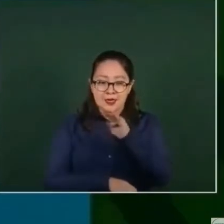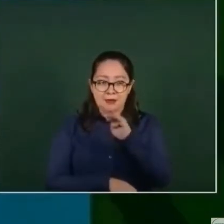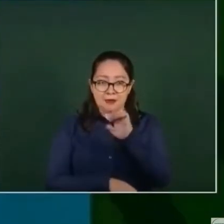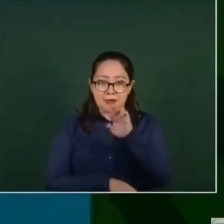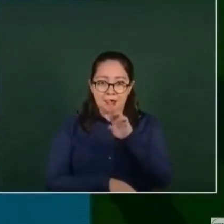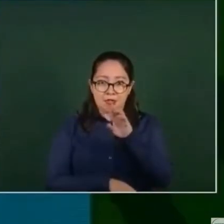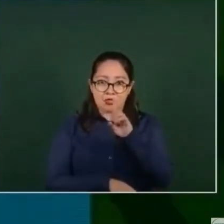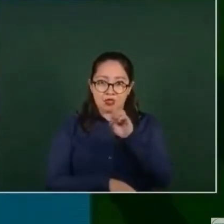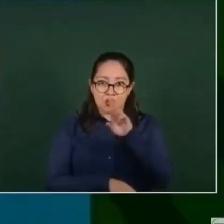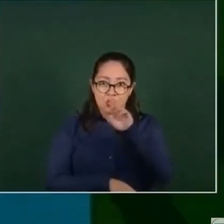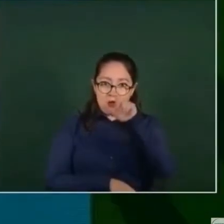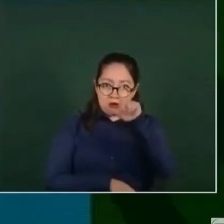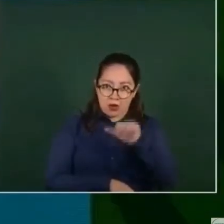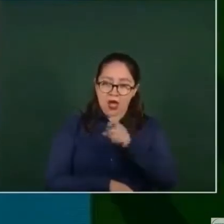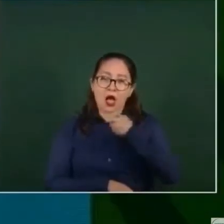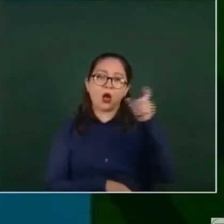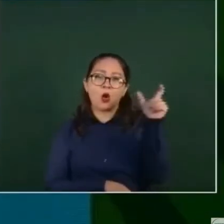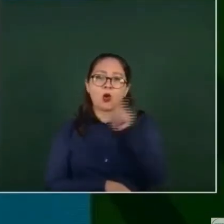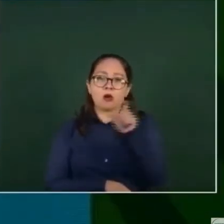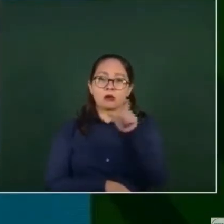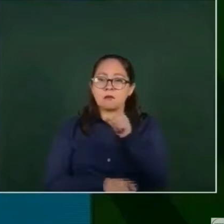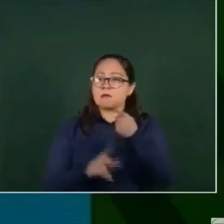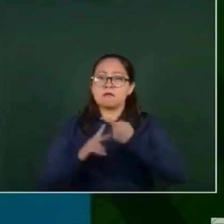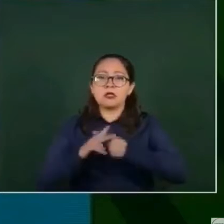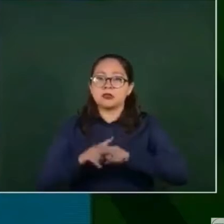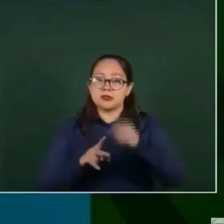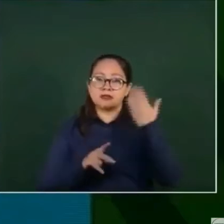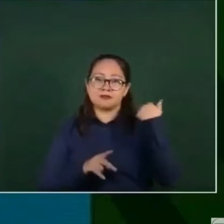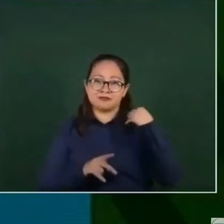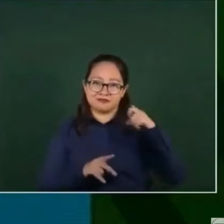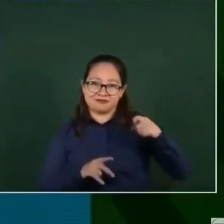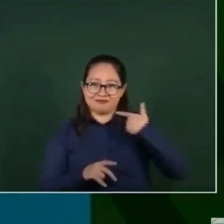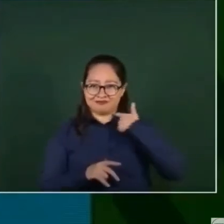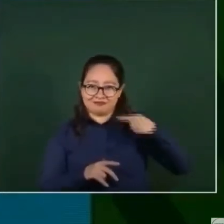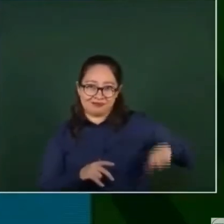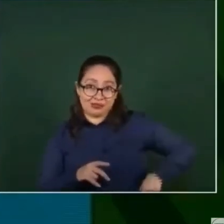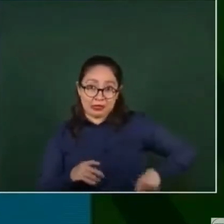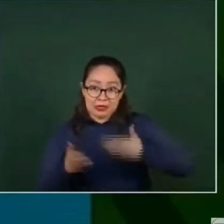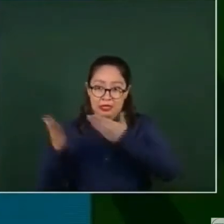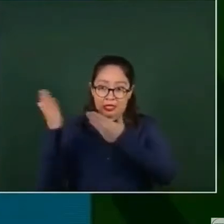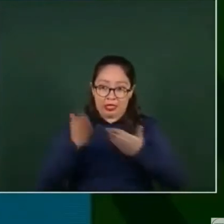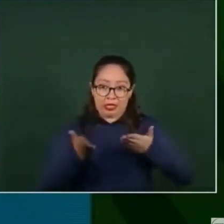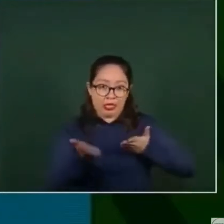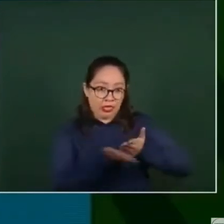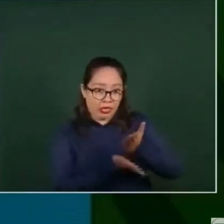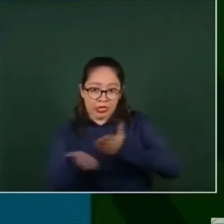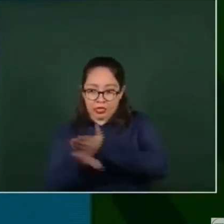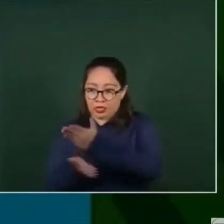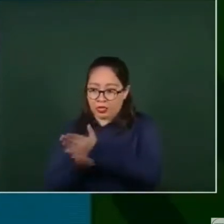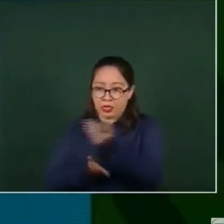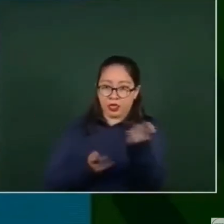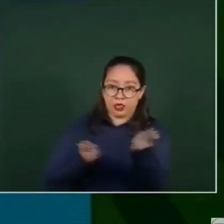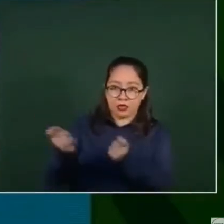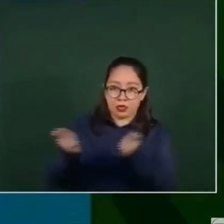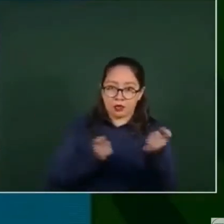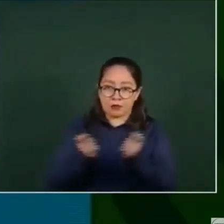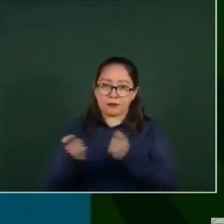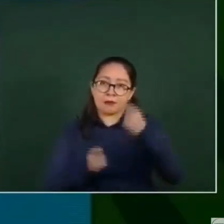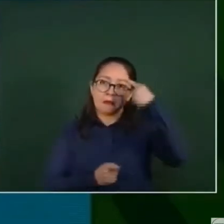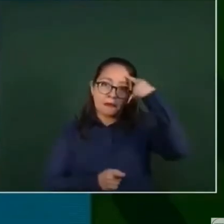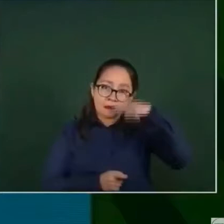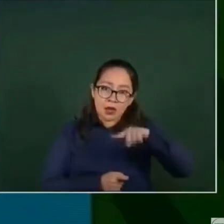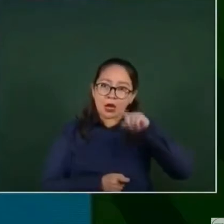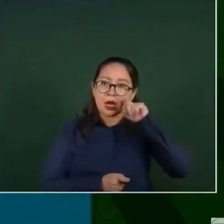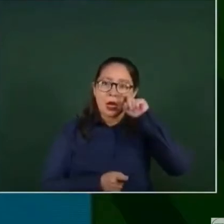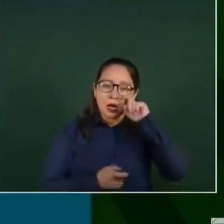que se introdujo durante el periodo neoliberal y empezó a monopolizar todo lo